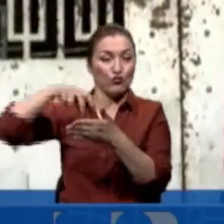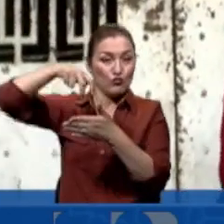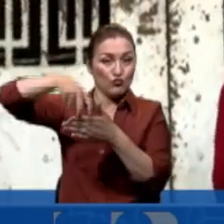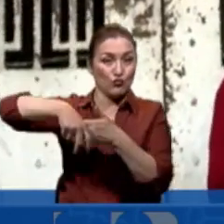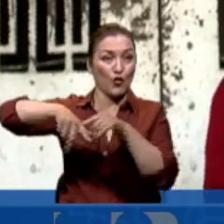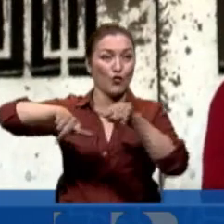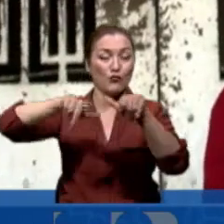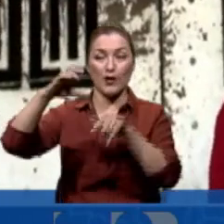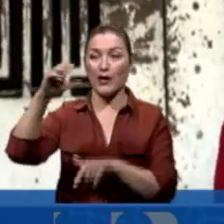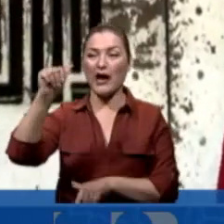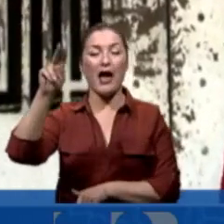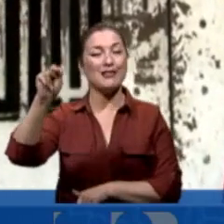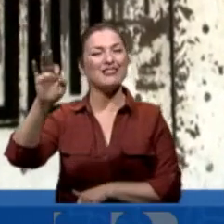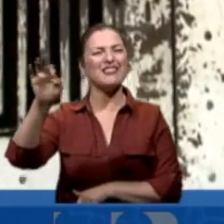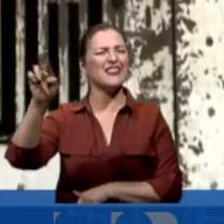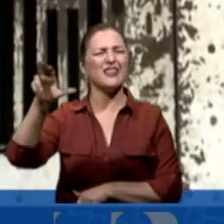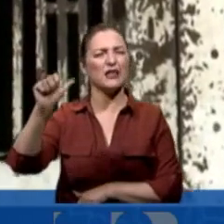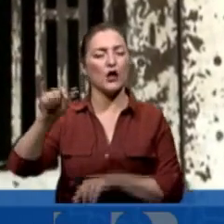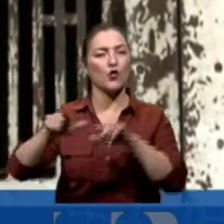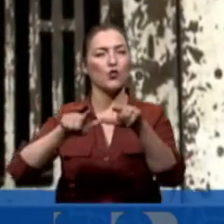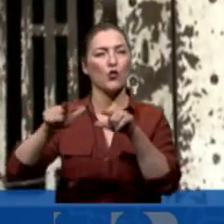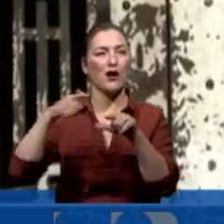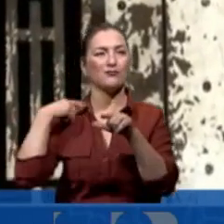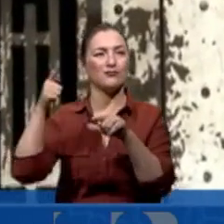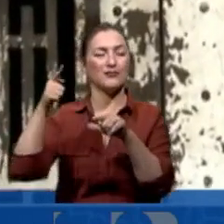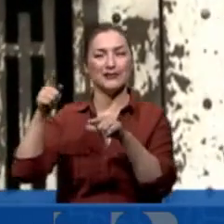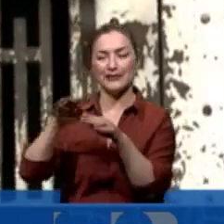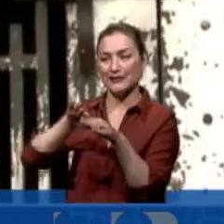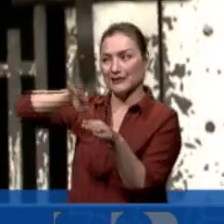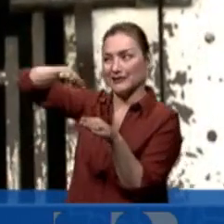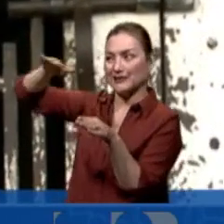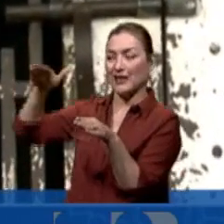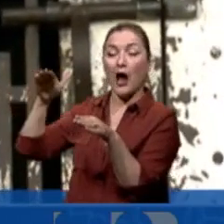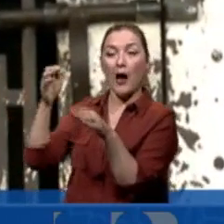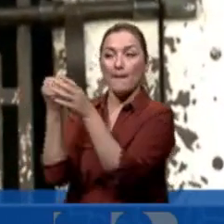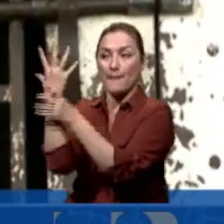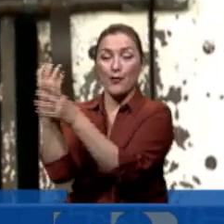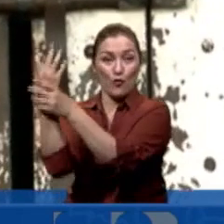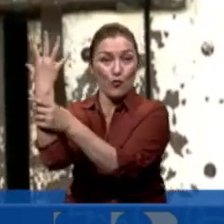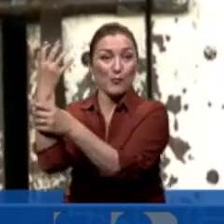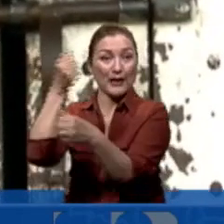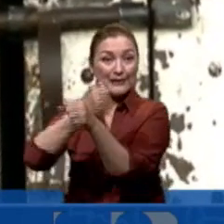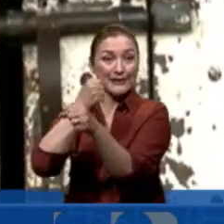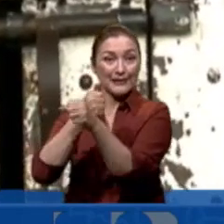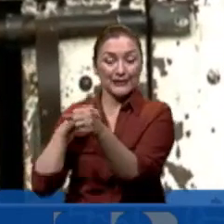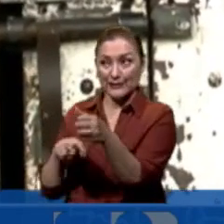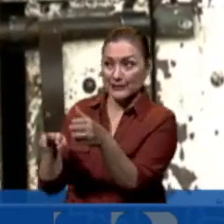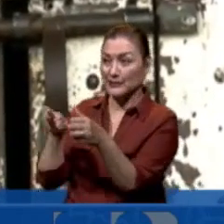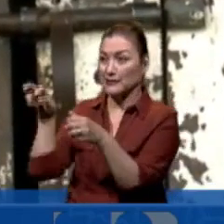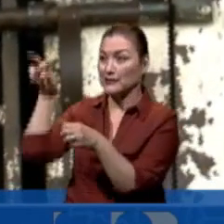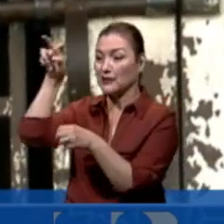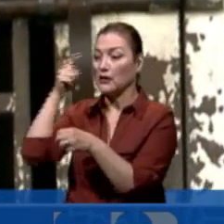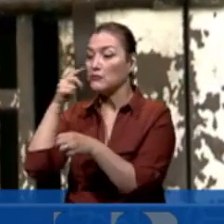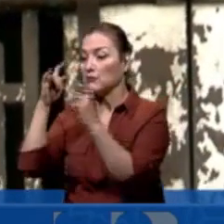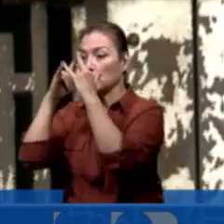conocidas Estos espacios verdes que están en la parte eh de arriba precisamente de San Roque qué encontraron ahí varias